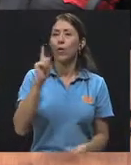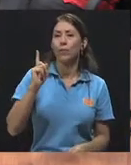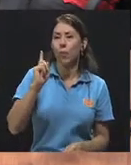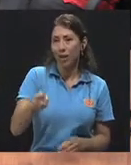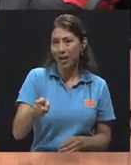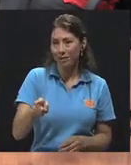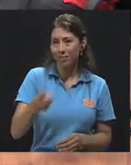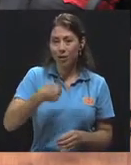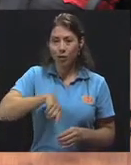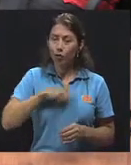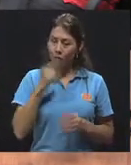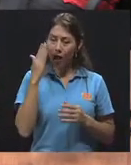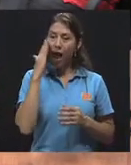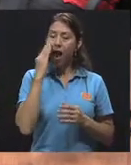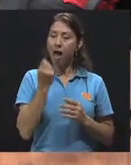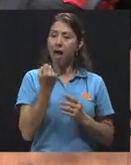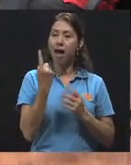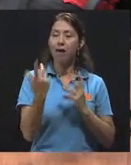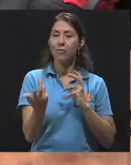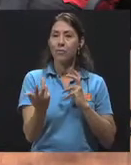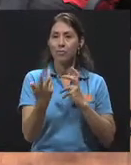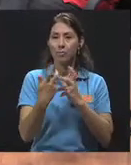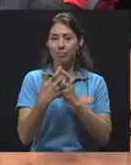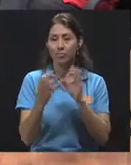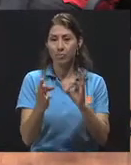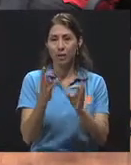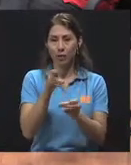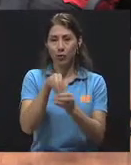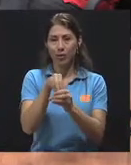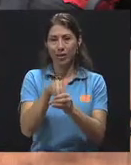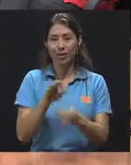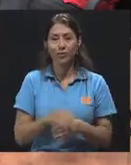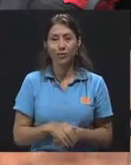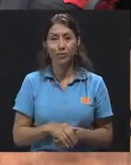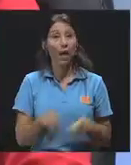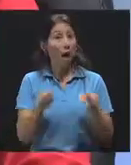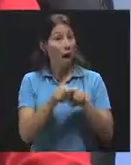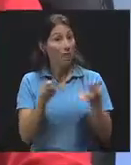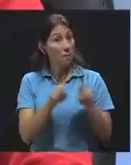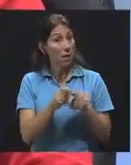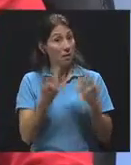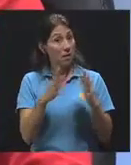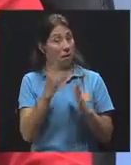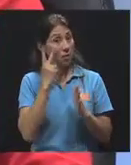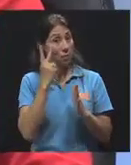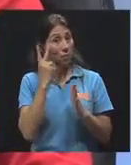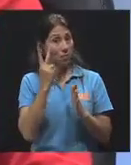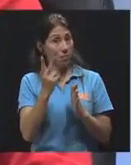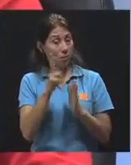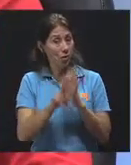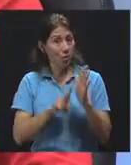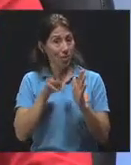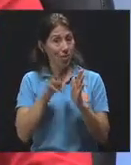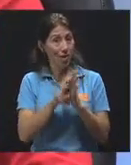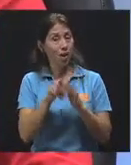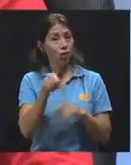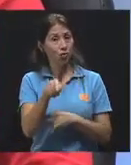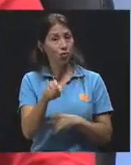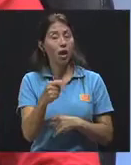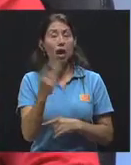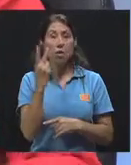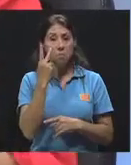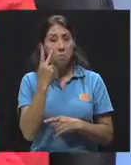imponer también como que los contenidos en sí, entonces. Claro. Uh-huh. Además veo que en los videos que hemos estado viendo hoy en el programa